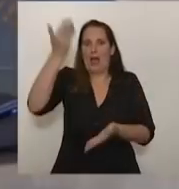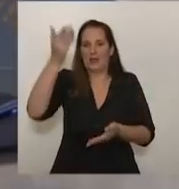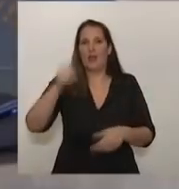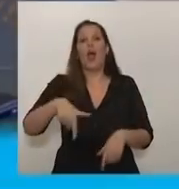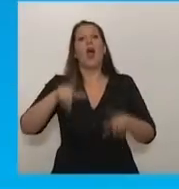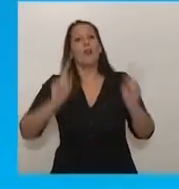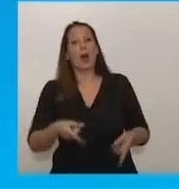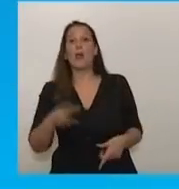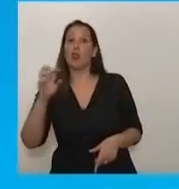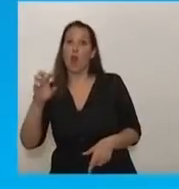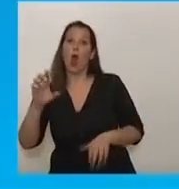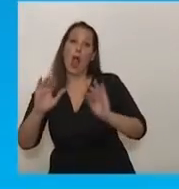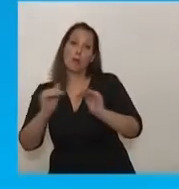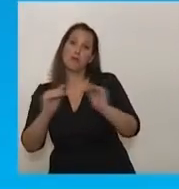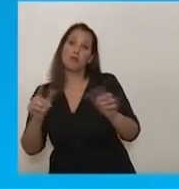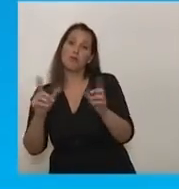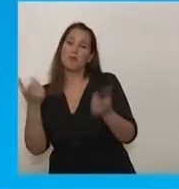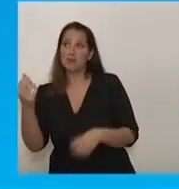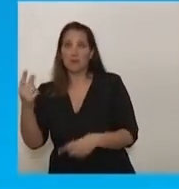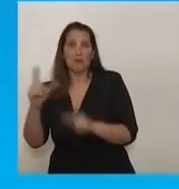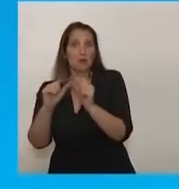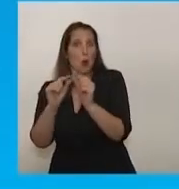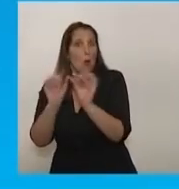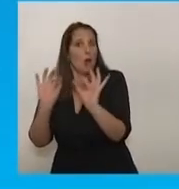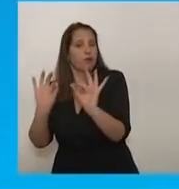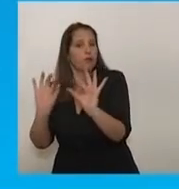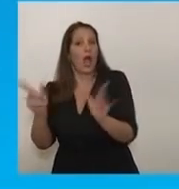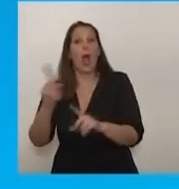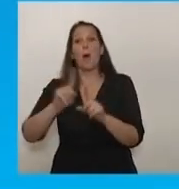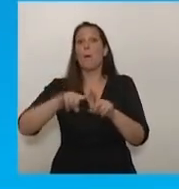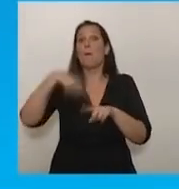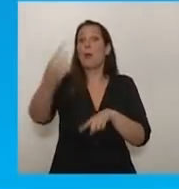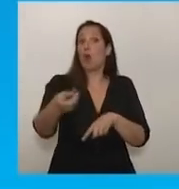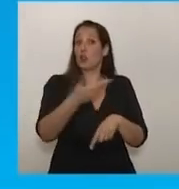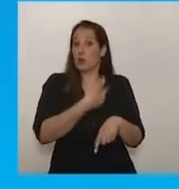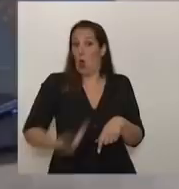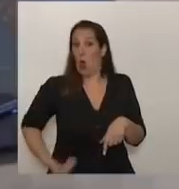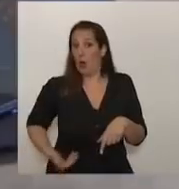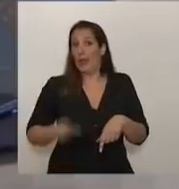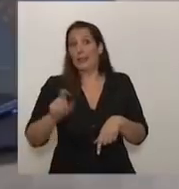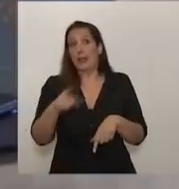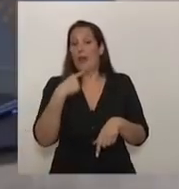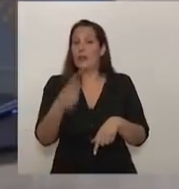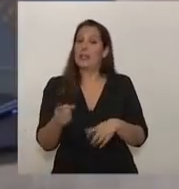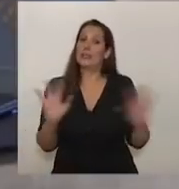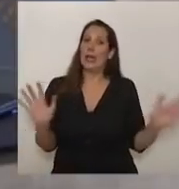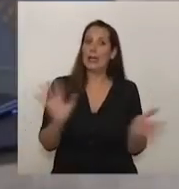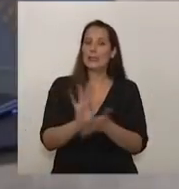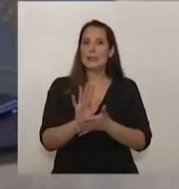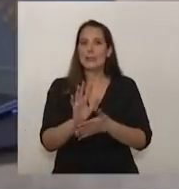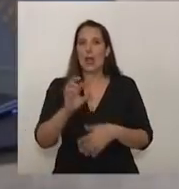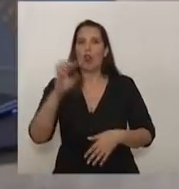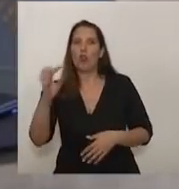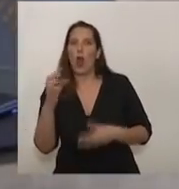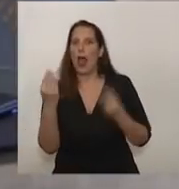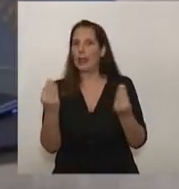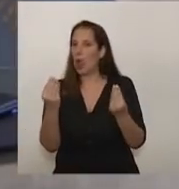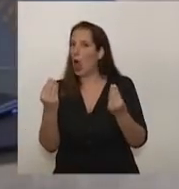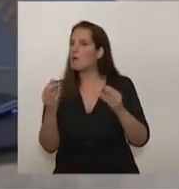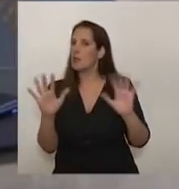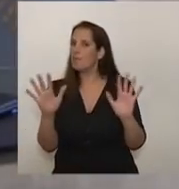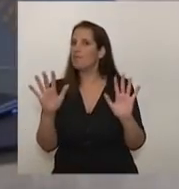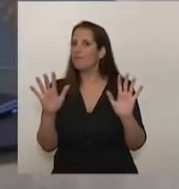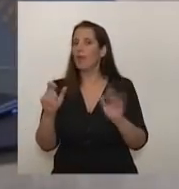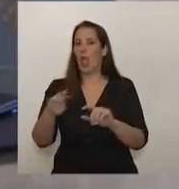razonable. El próximo gobierno no va a estar obligado a sincerar un dólar ficticio, como sí tuvimos que hacer nosotros y